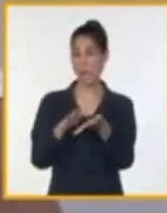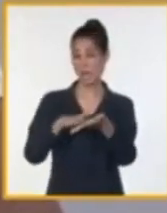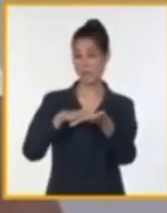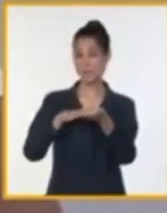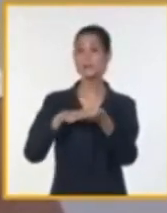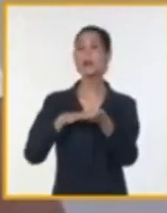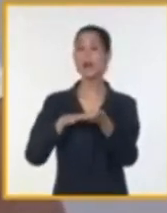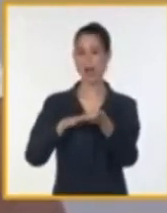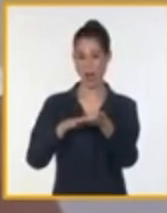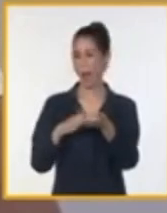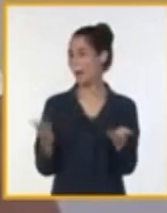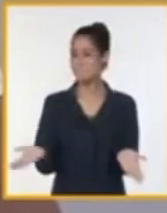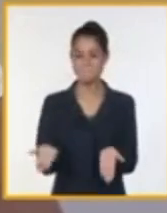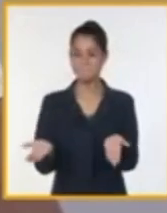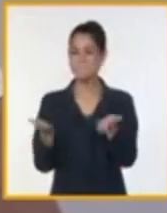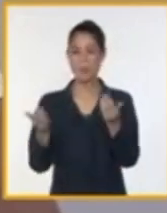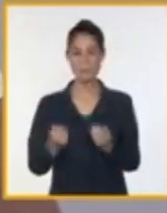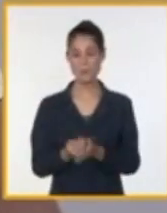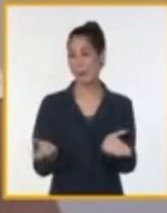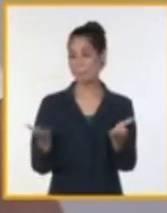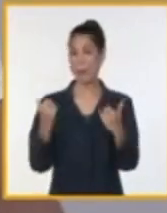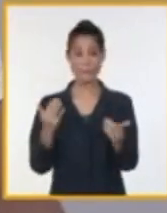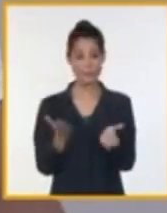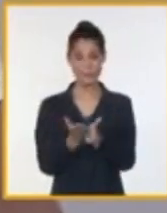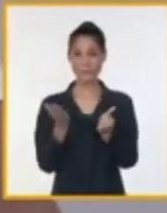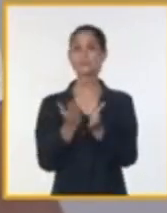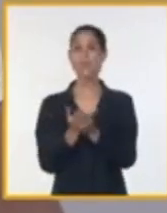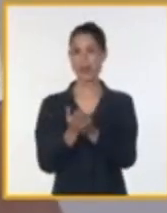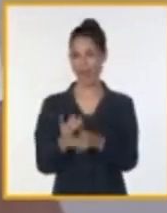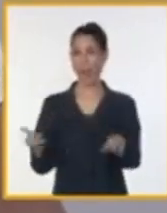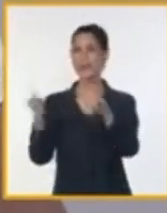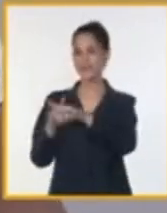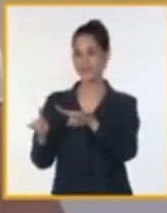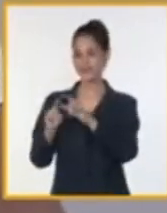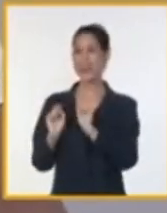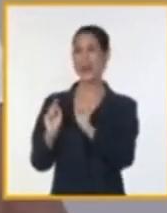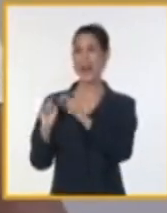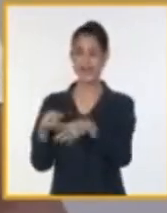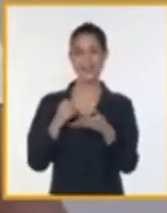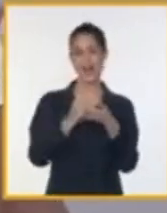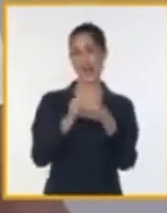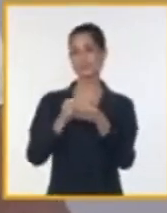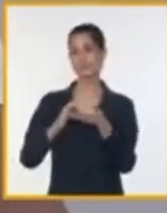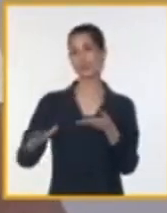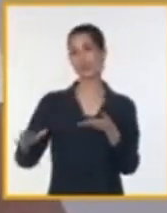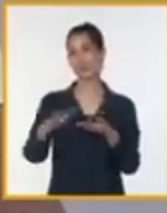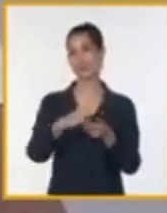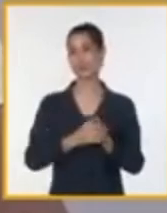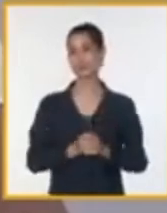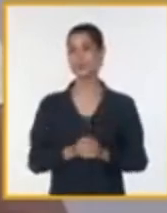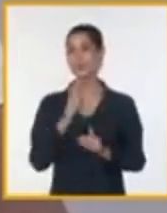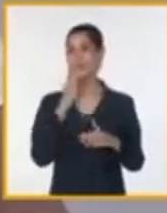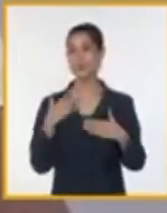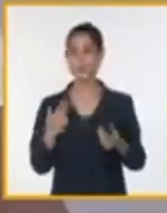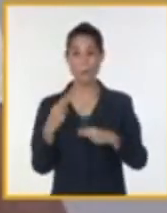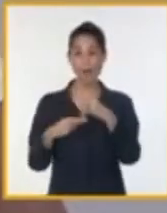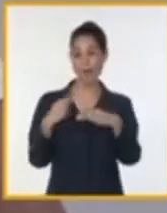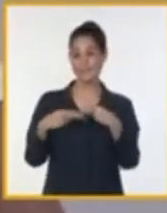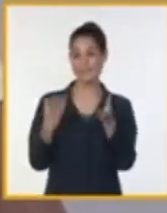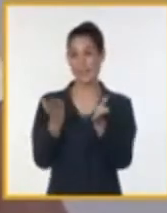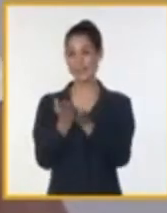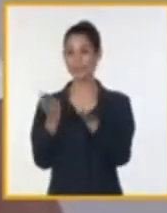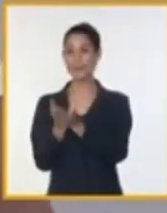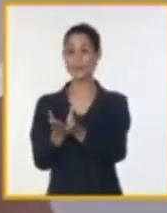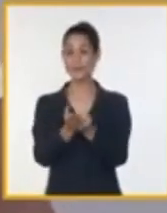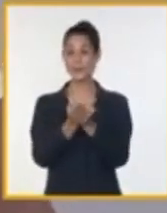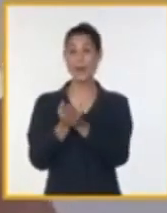juventud entendemos también el papel que nos corresponde como universitarios, de cómo llegar con un empleo estatal, de un empleo también, de la oferta de un empleo también a